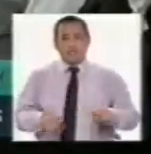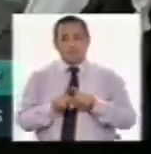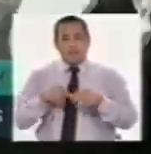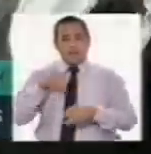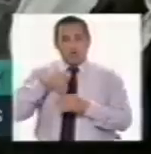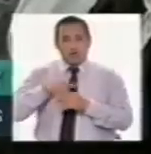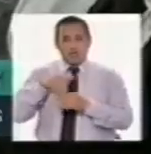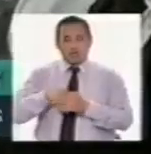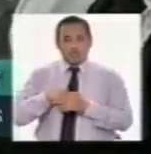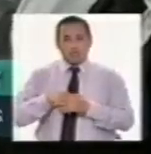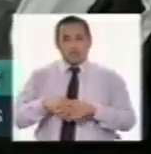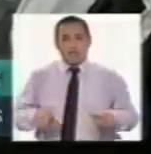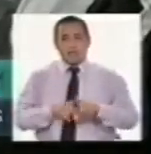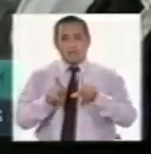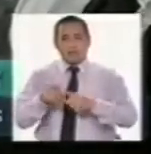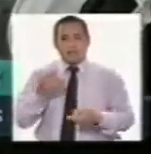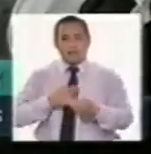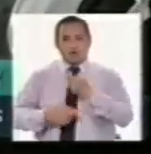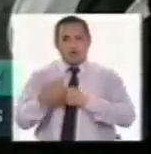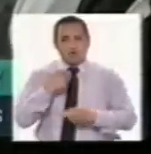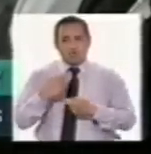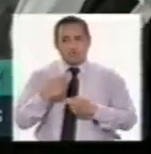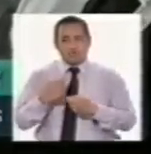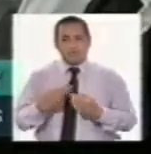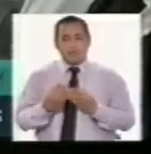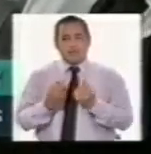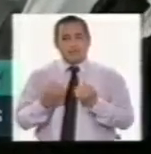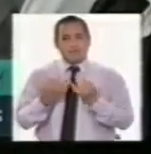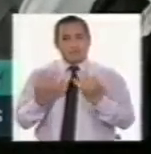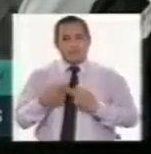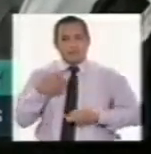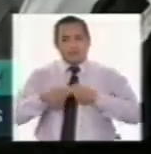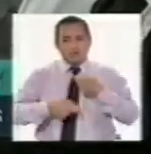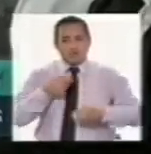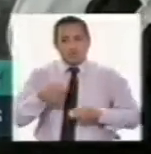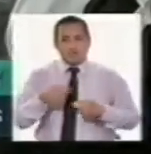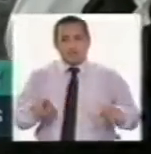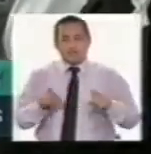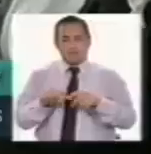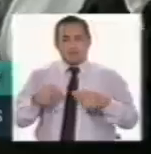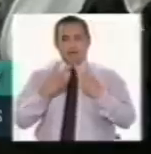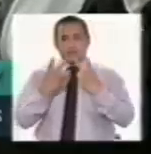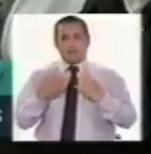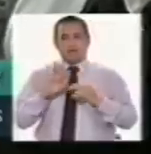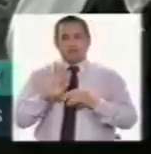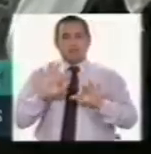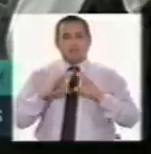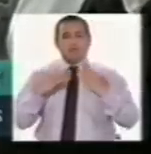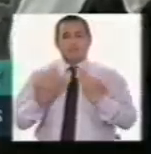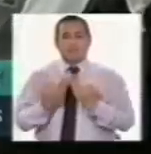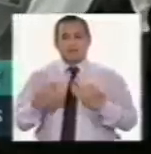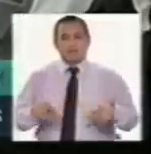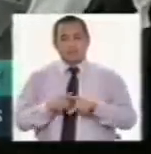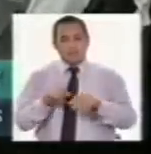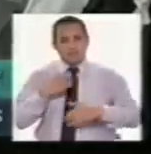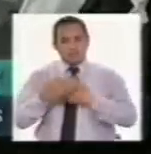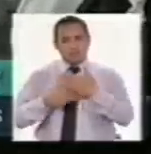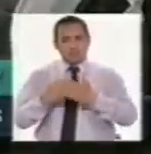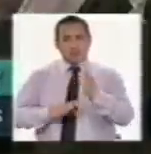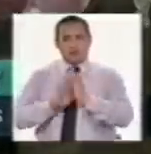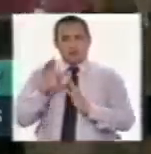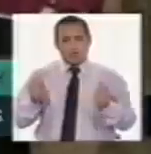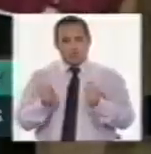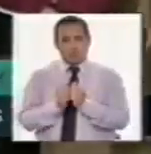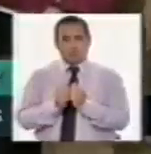ahorrando para negocios para pequeñas inversiones van a ver que sus familias van a progresar con